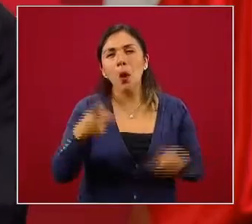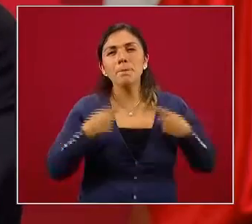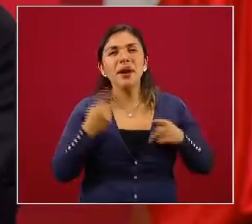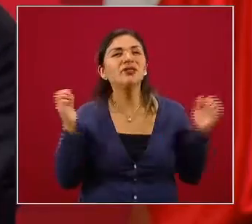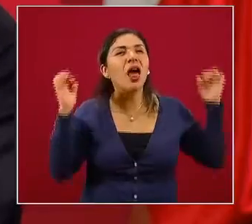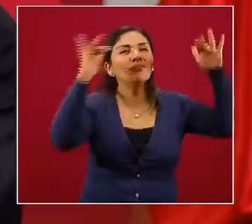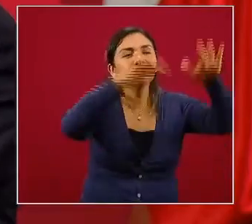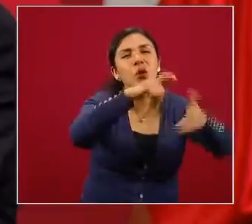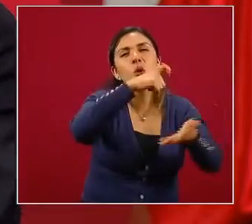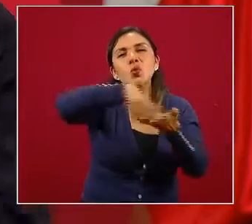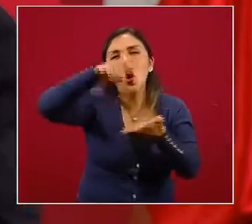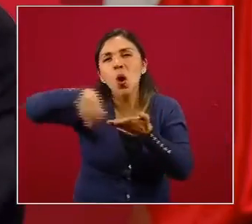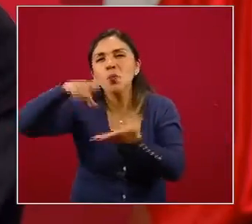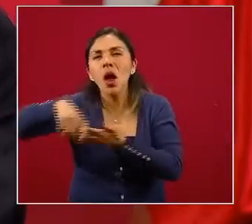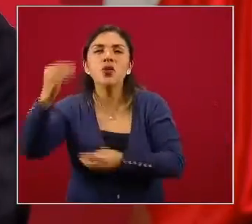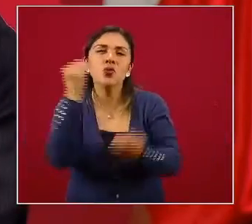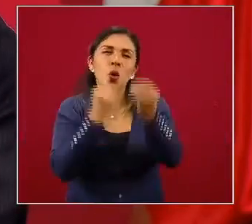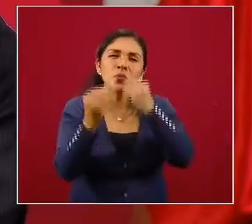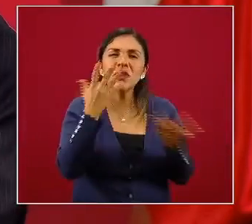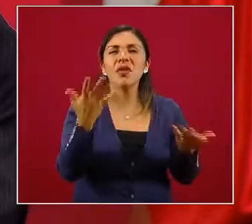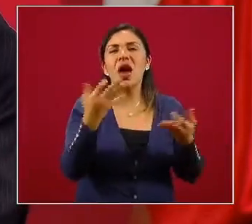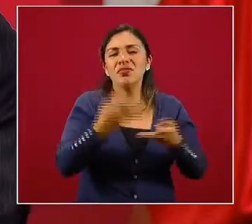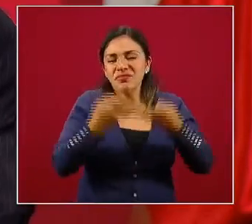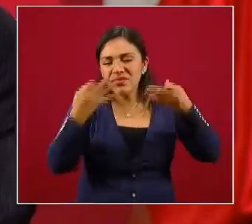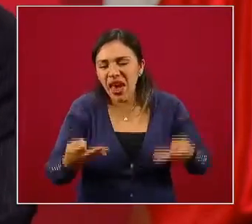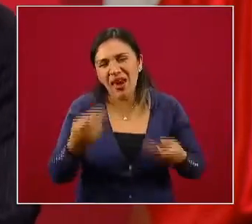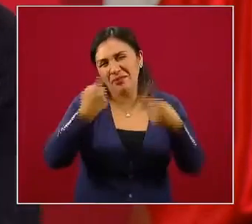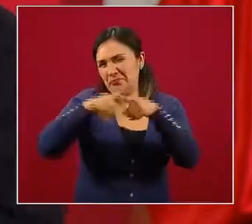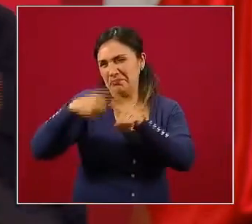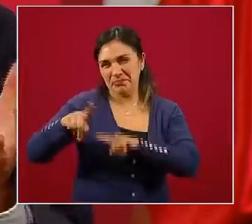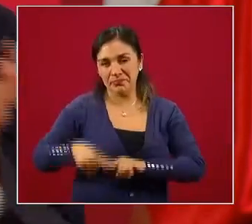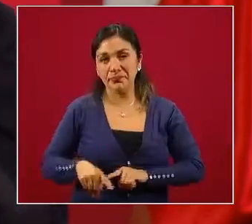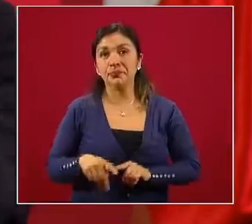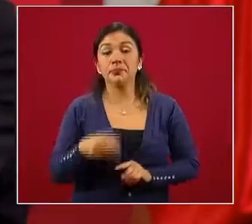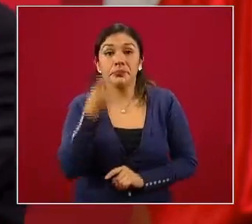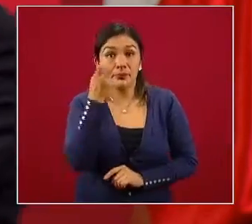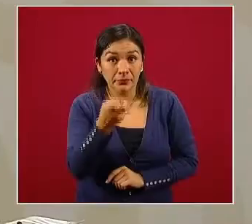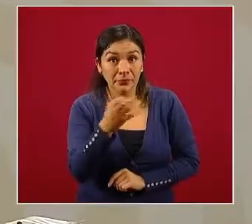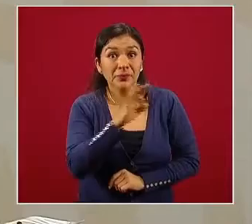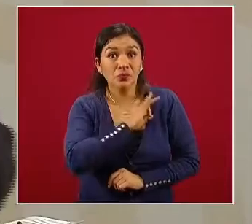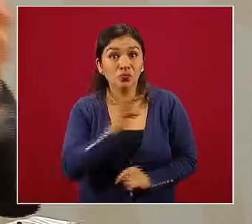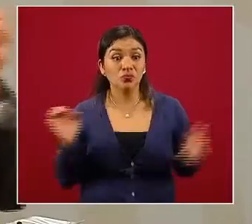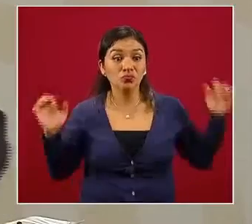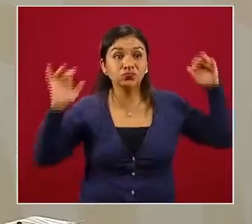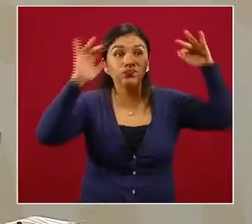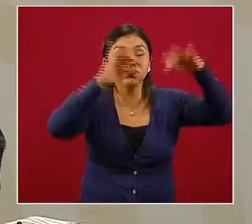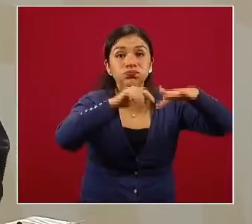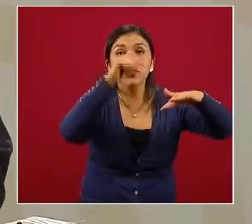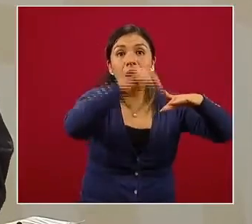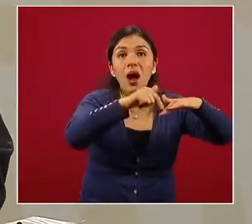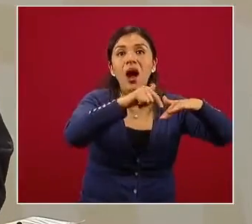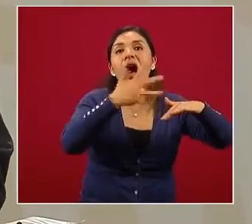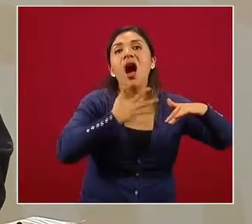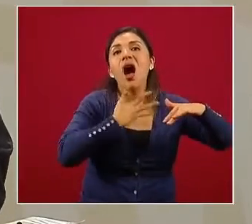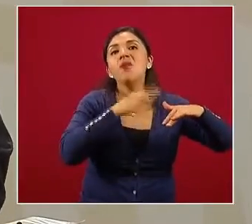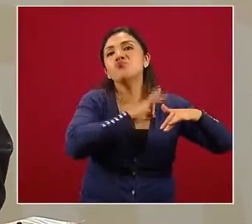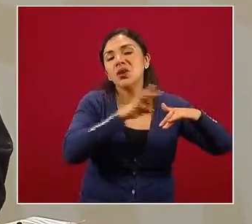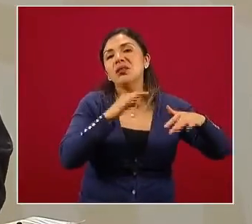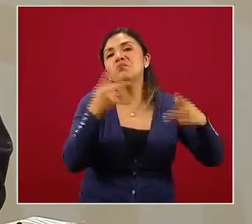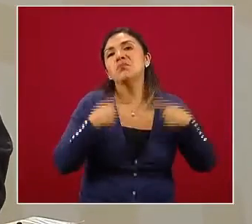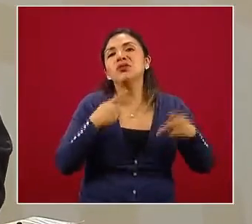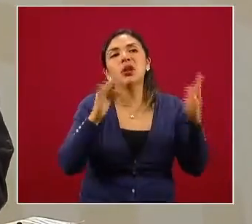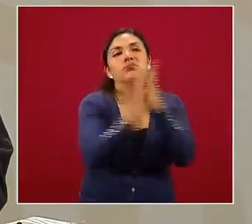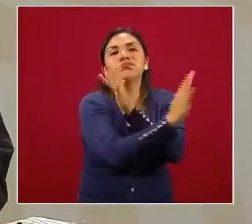de productos agrícolas o algunos de origen local. Y eso puede llevar a movilidad comunitaria